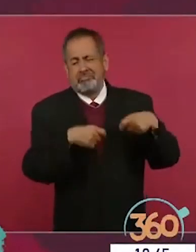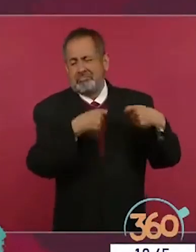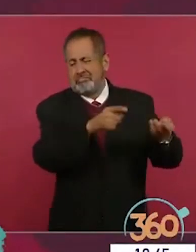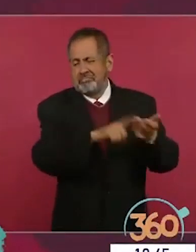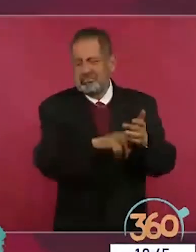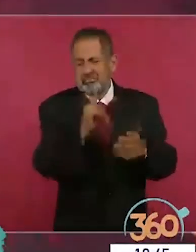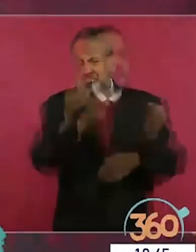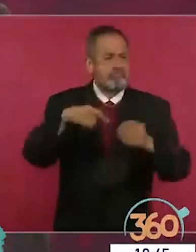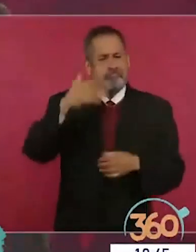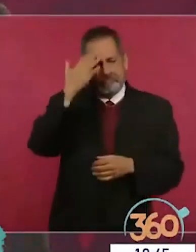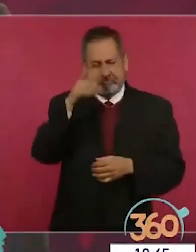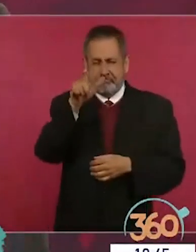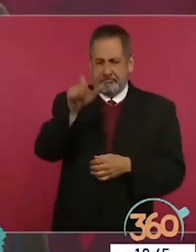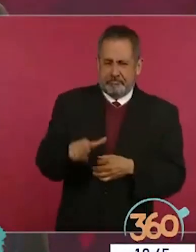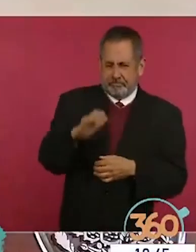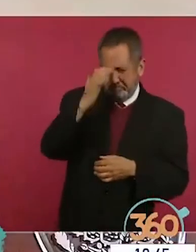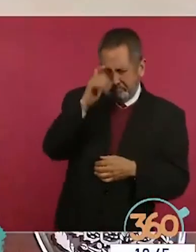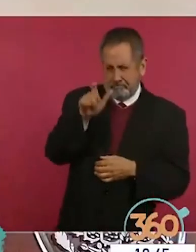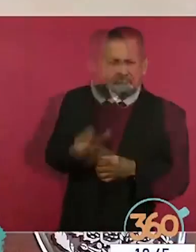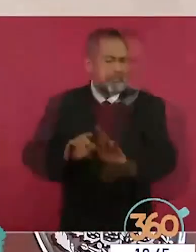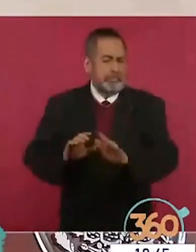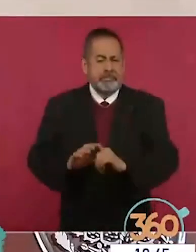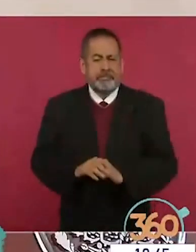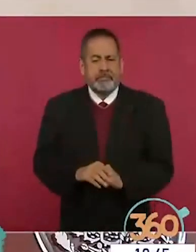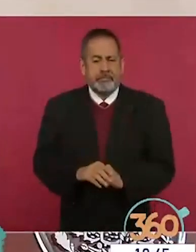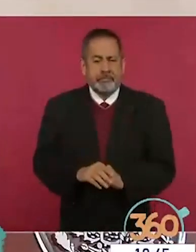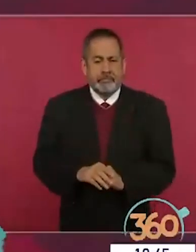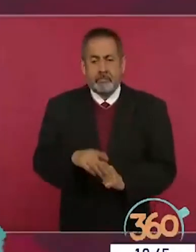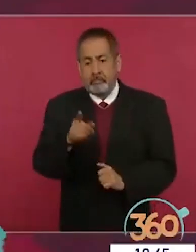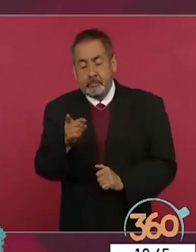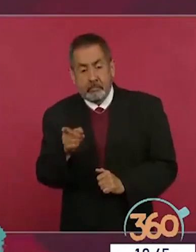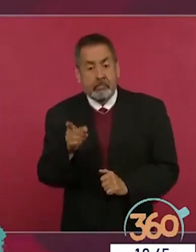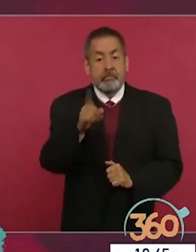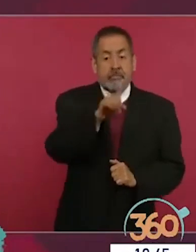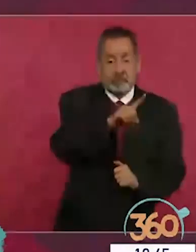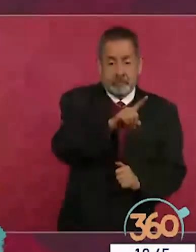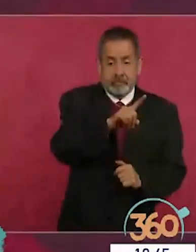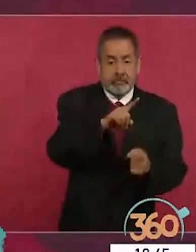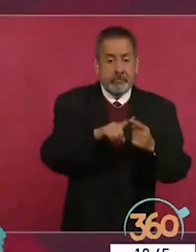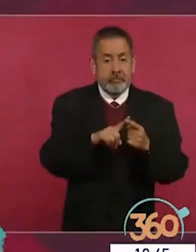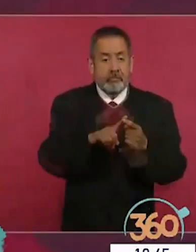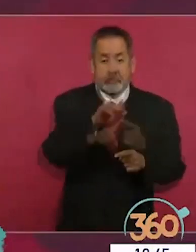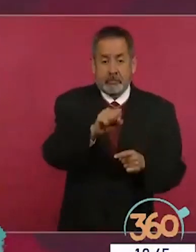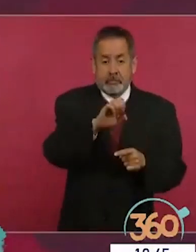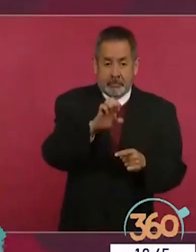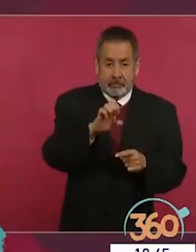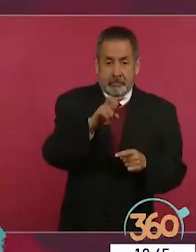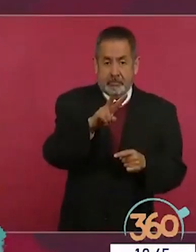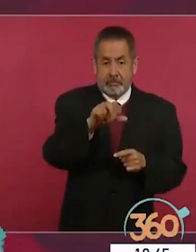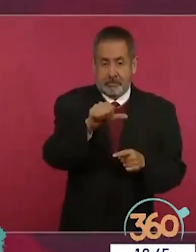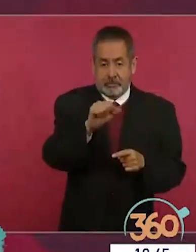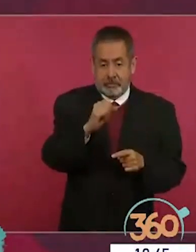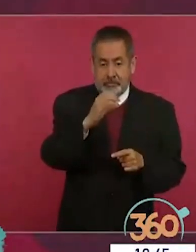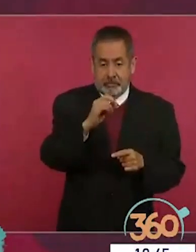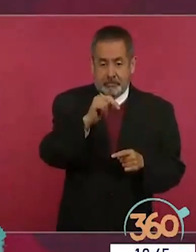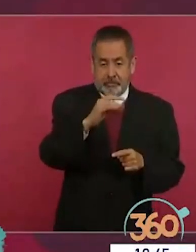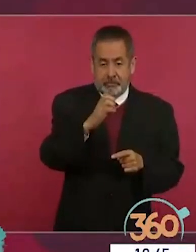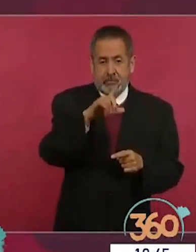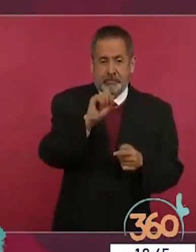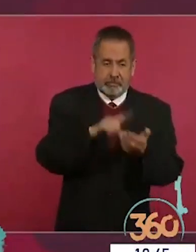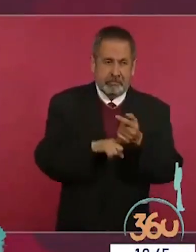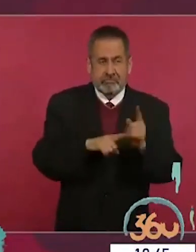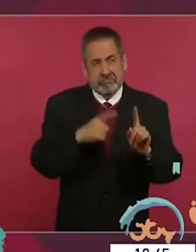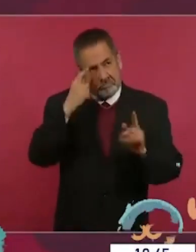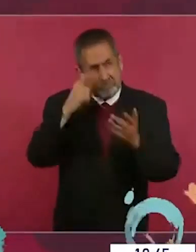universidad. Es hijo de José Vasconcelos, uno de los mejores, si